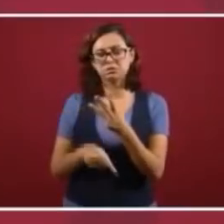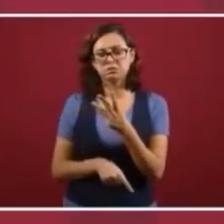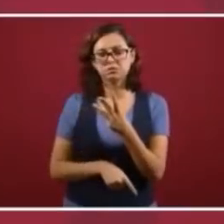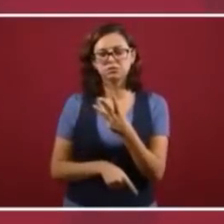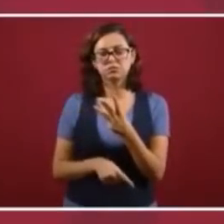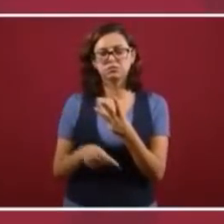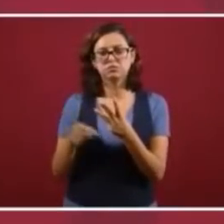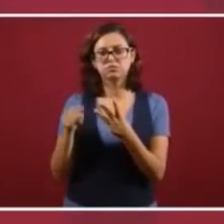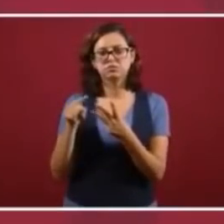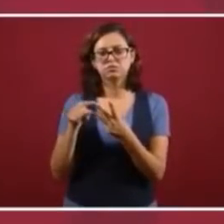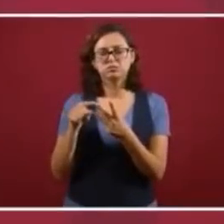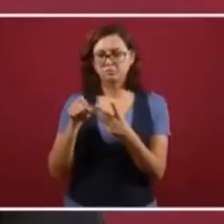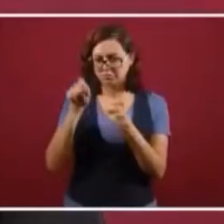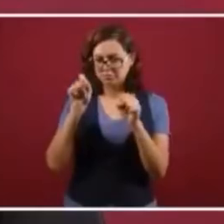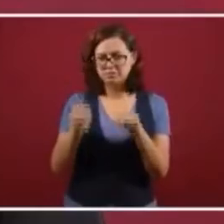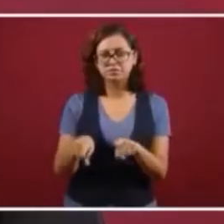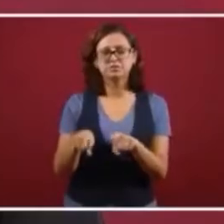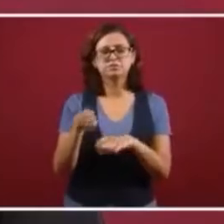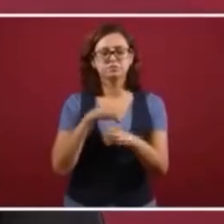de esa empresa,